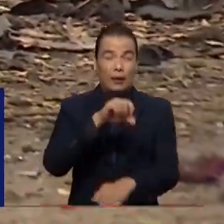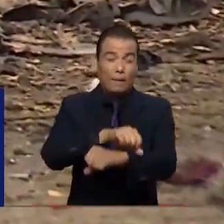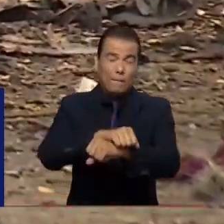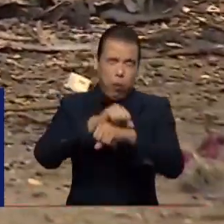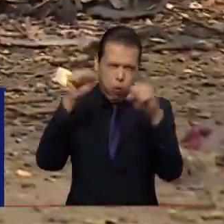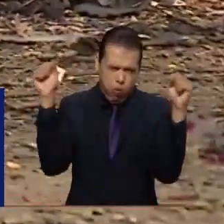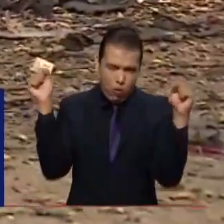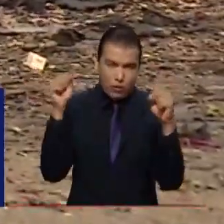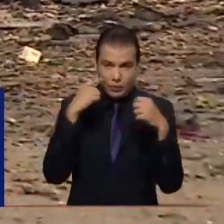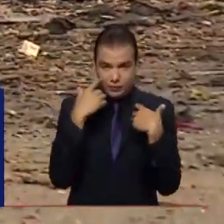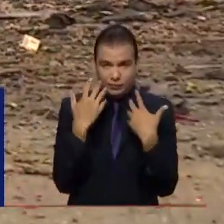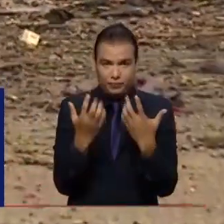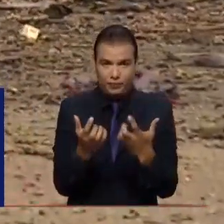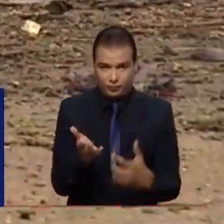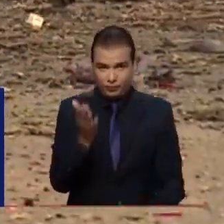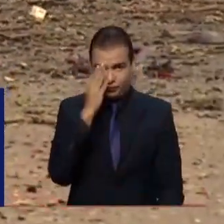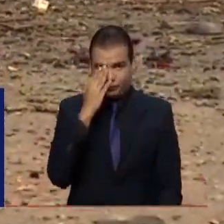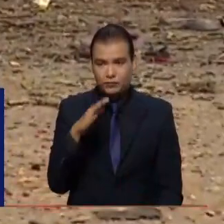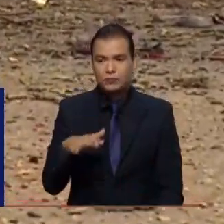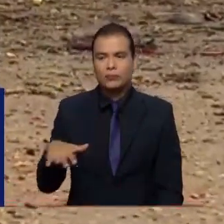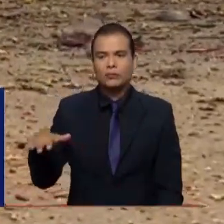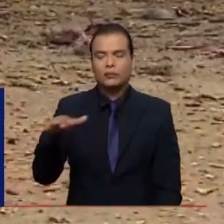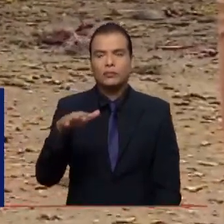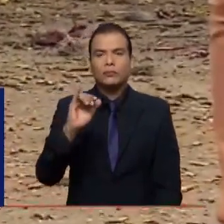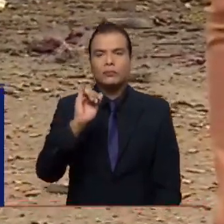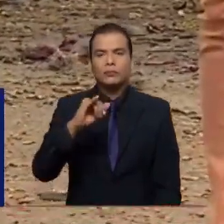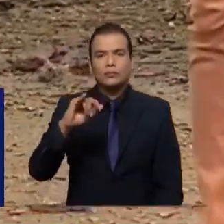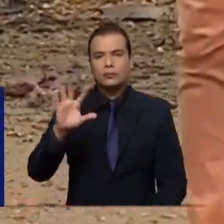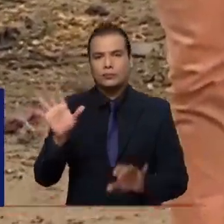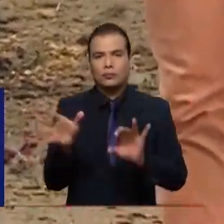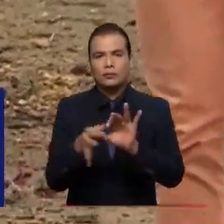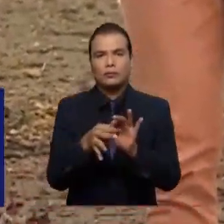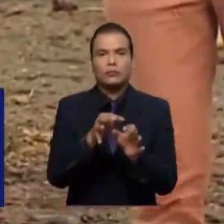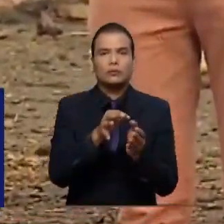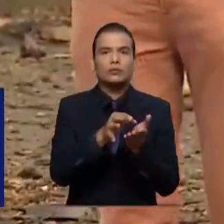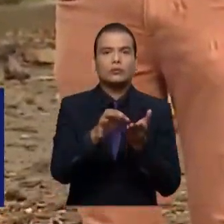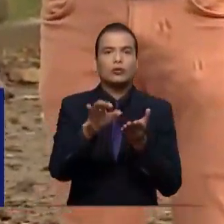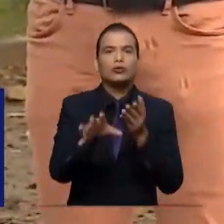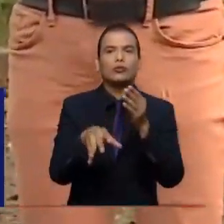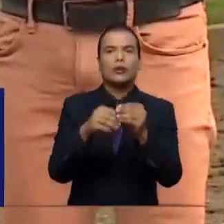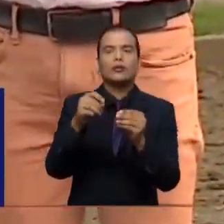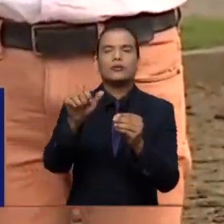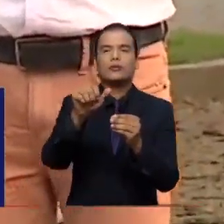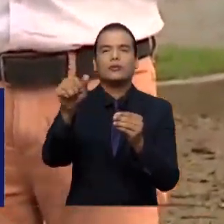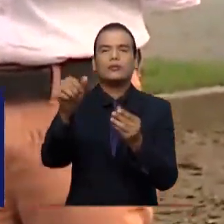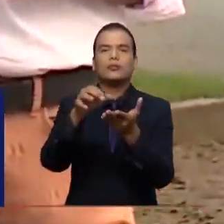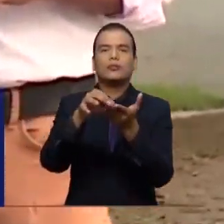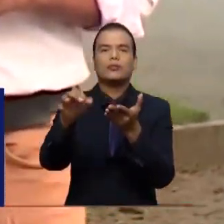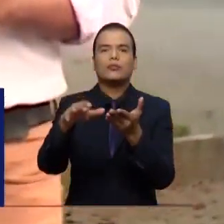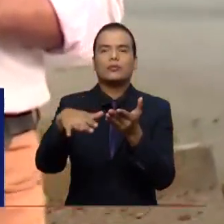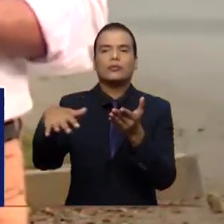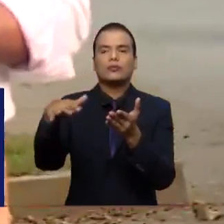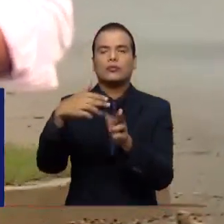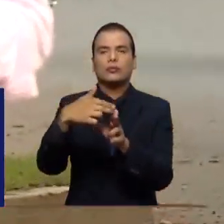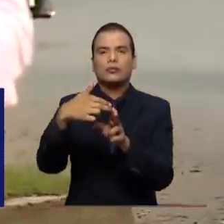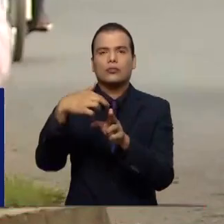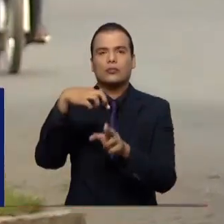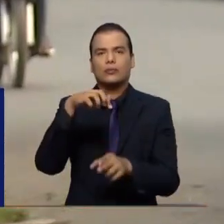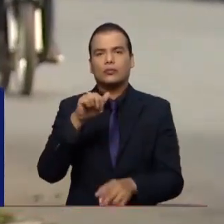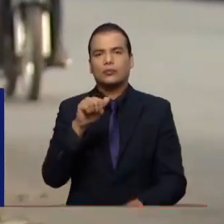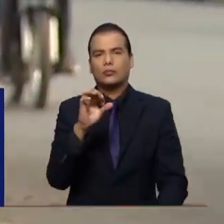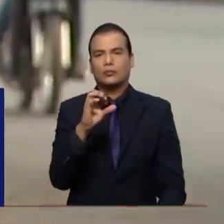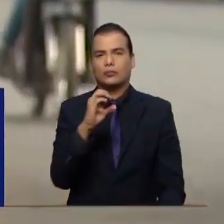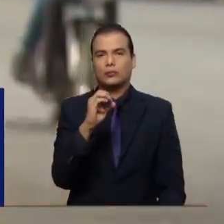del municipio de Jamundí, que no solo comunica a este corregimiento, sino también al corregimiento de Paso de la Bolsa y por donde